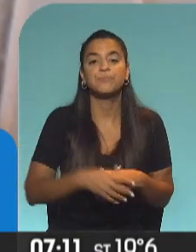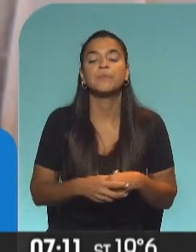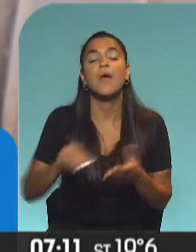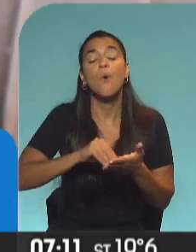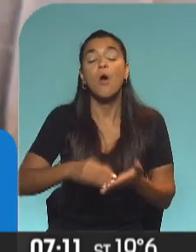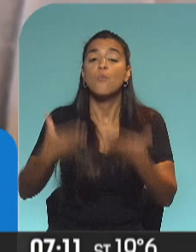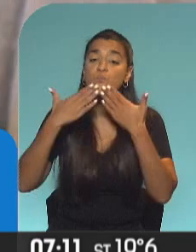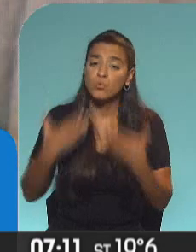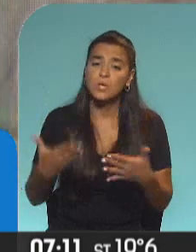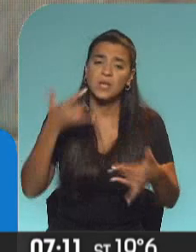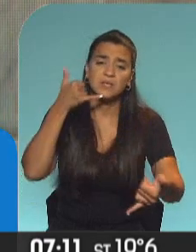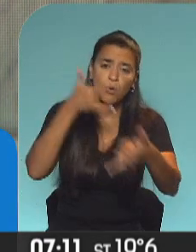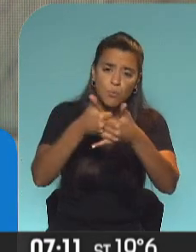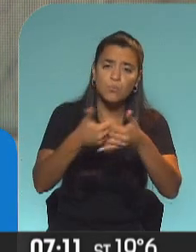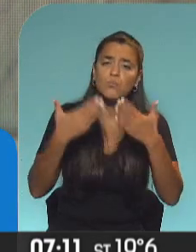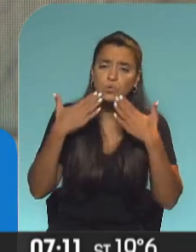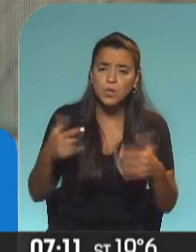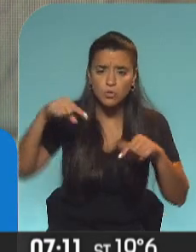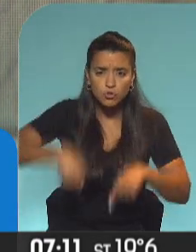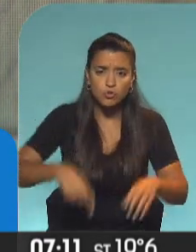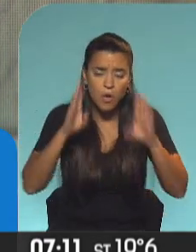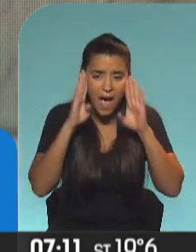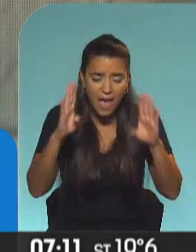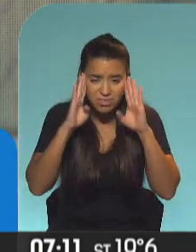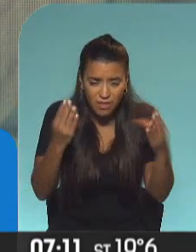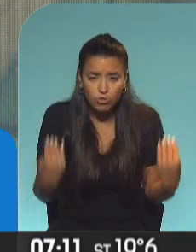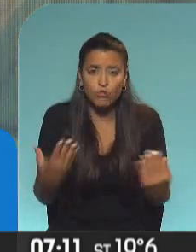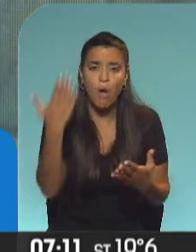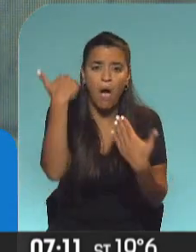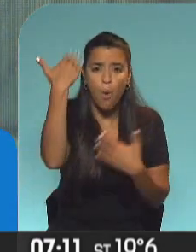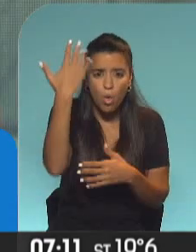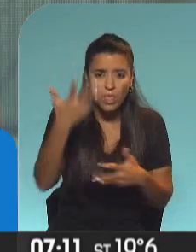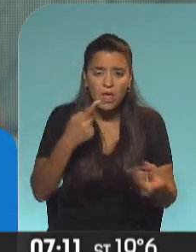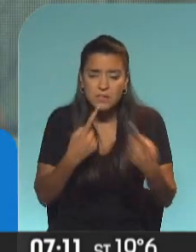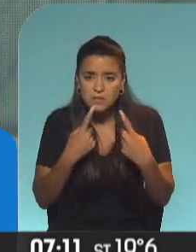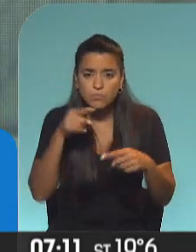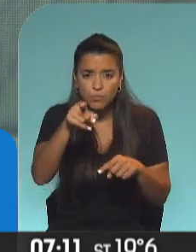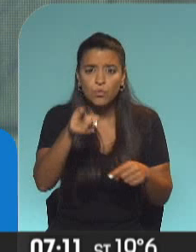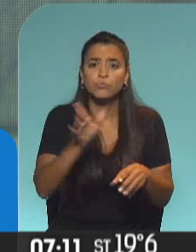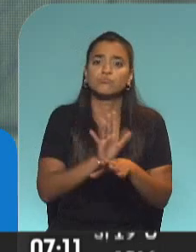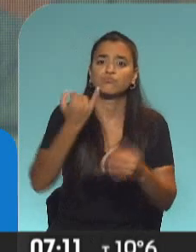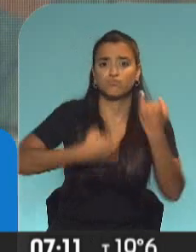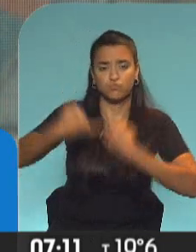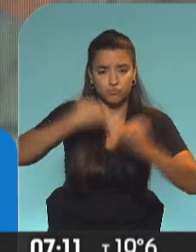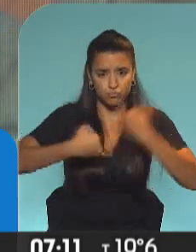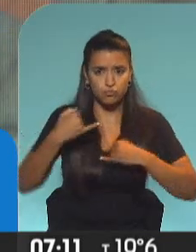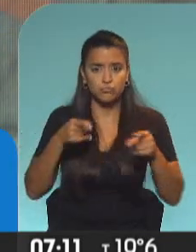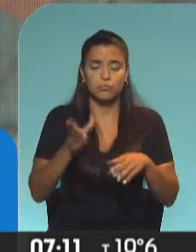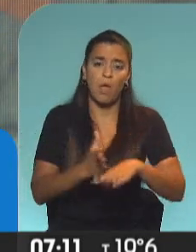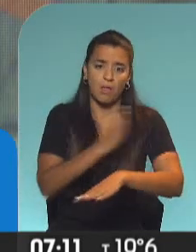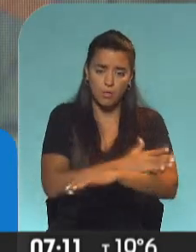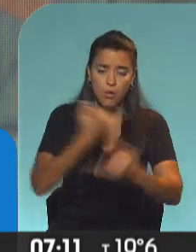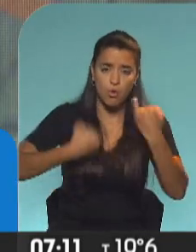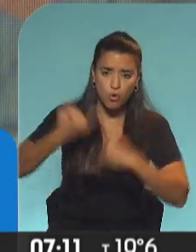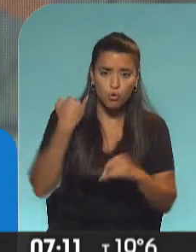le agradecemos esta comunicación telefónica. Vamos a estar muy atentos a esta audiencia a la que usted nos está haciendo referencia y nos adelantó